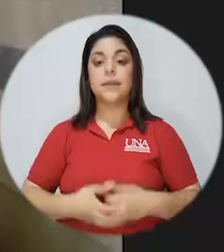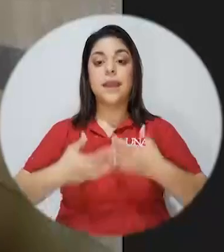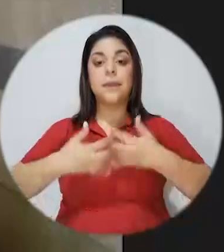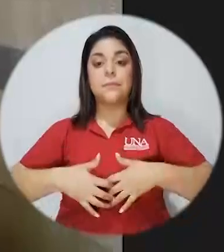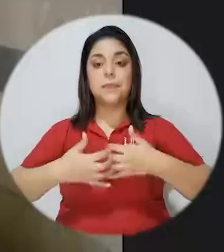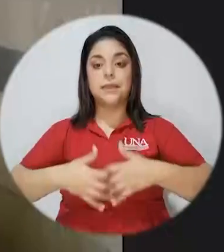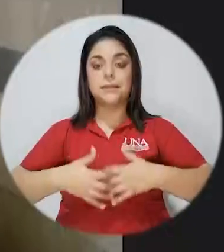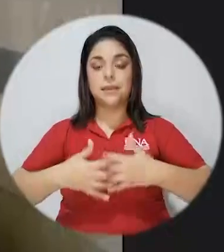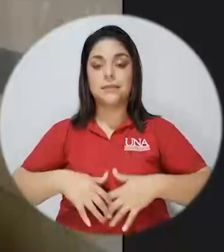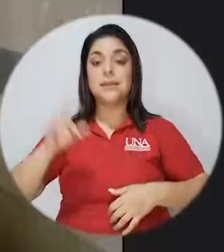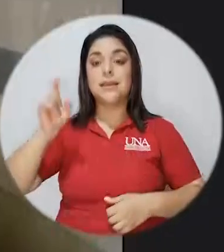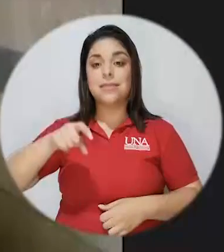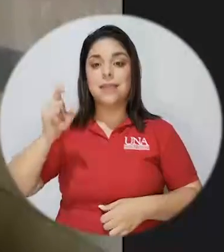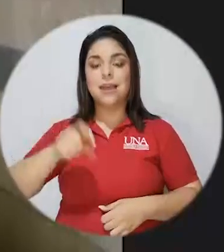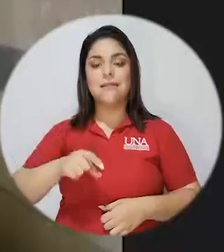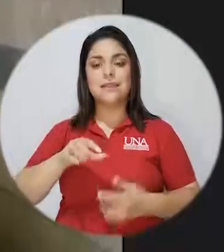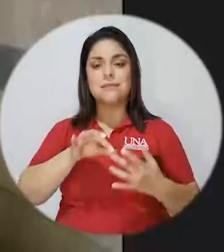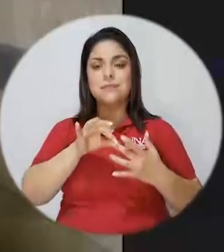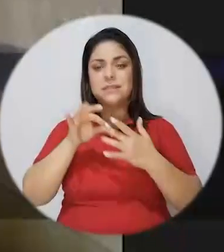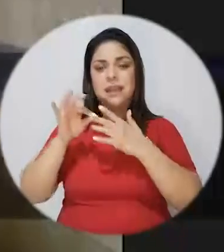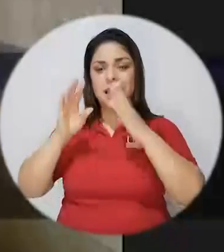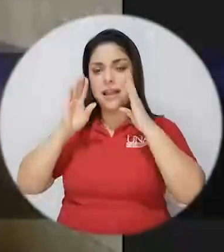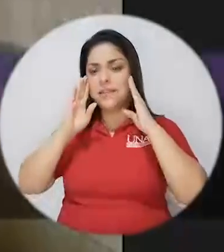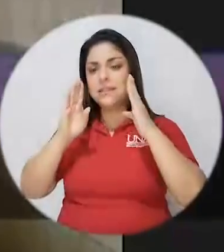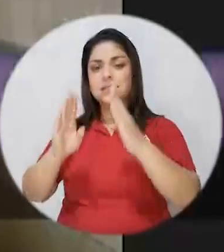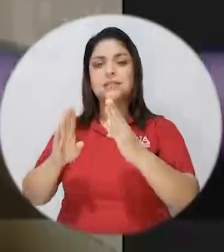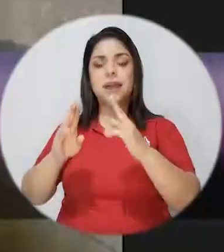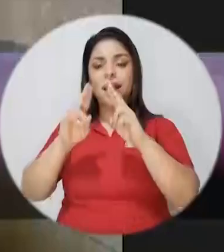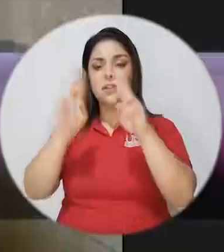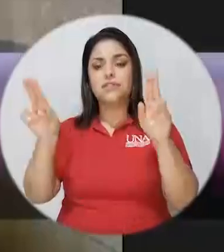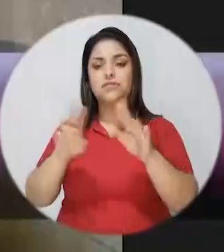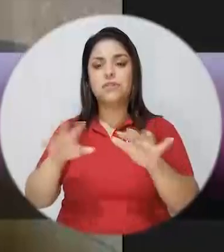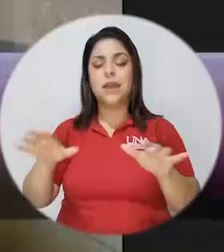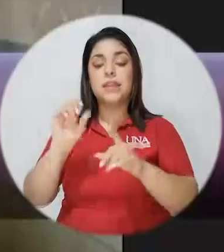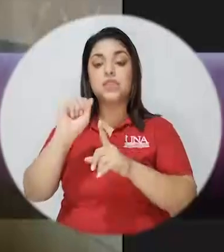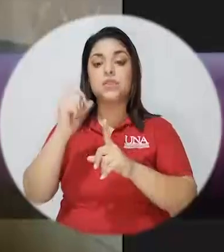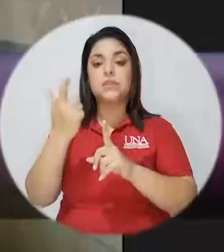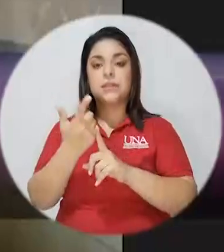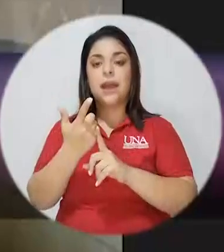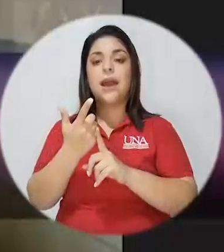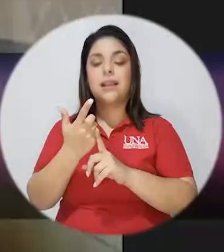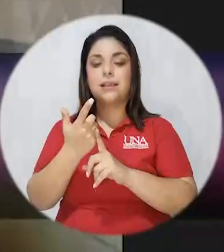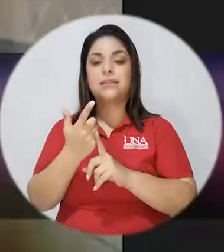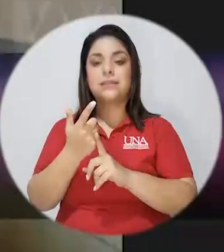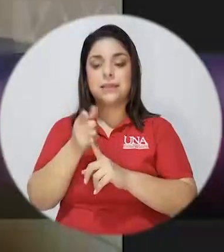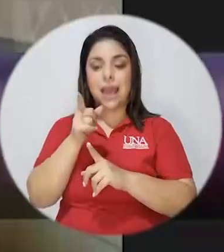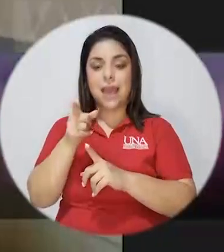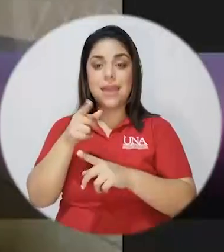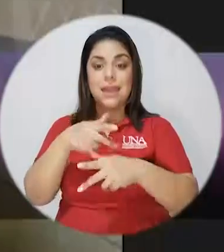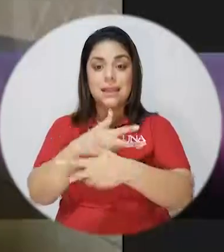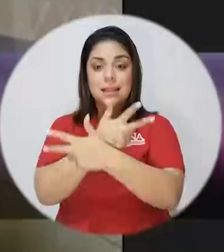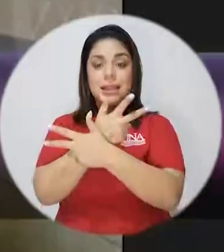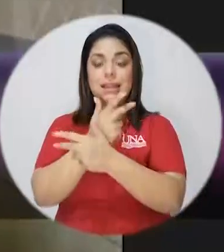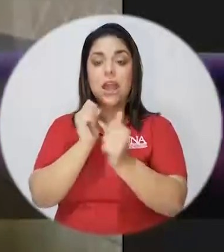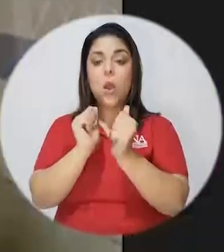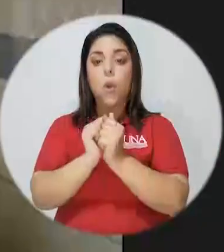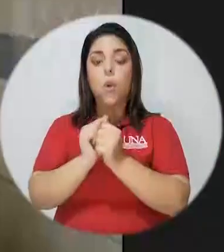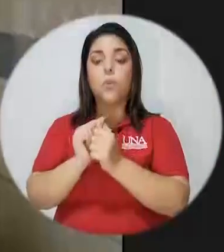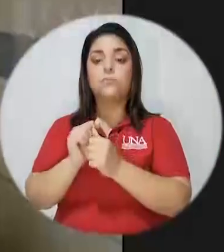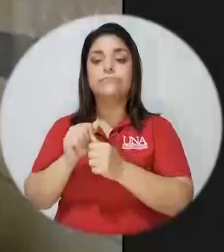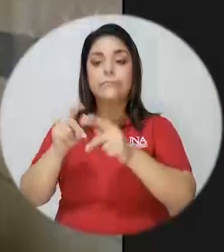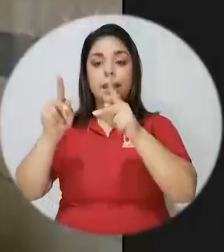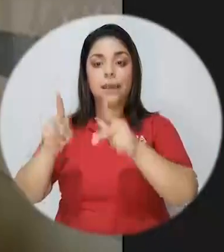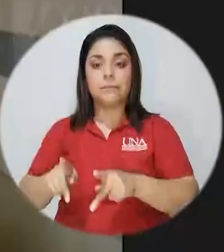Las empresas deben prestar especial atención a sus redes sociales y a sus canales en línea con